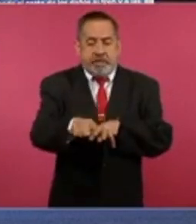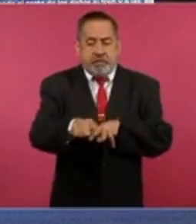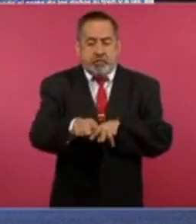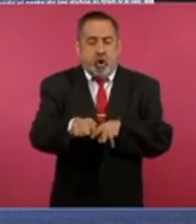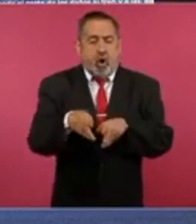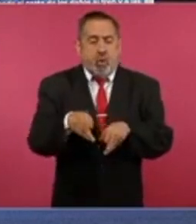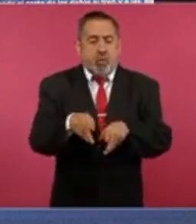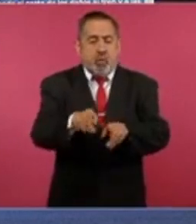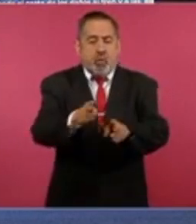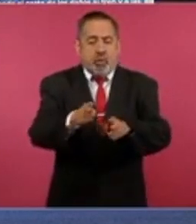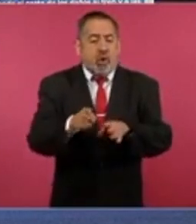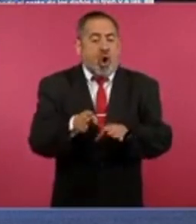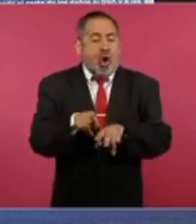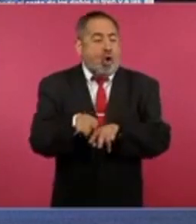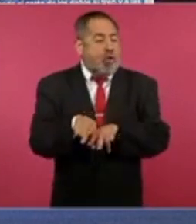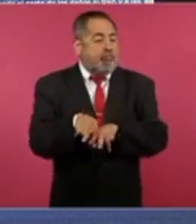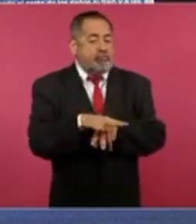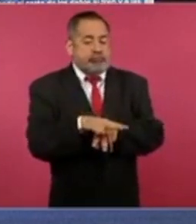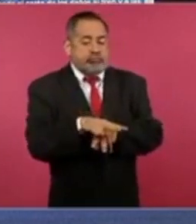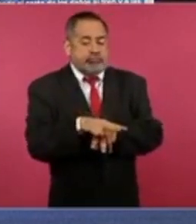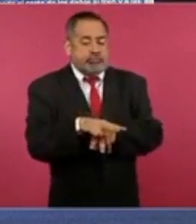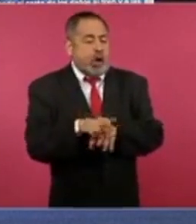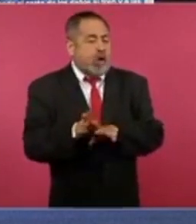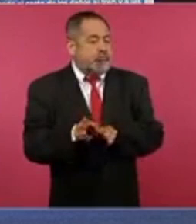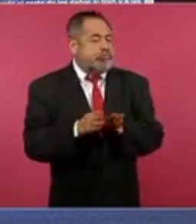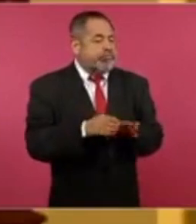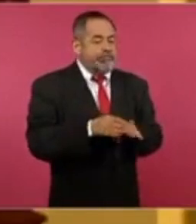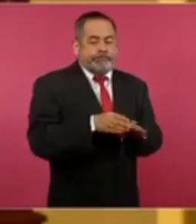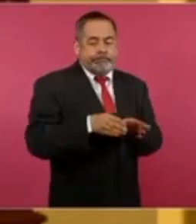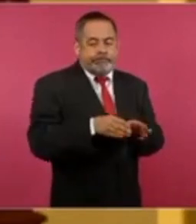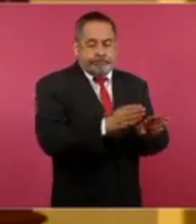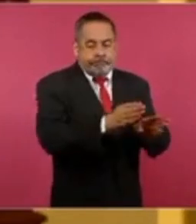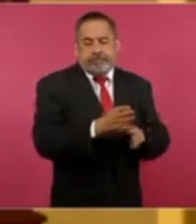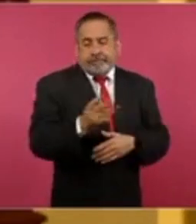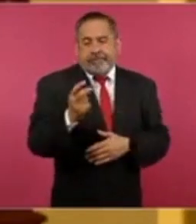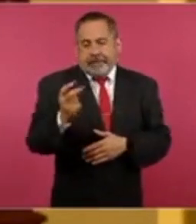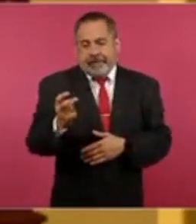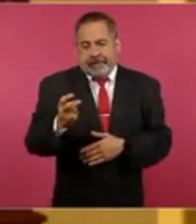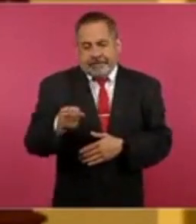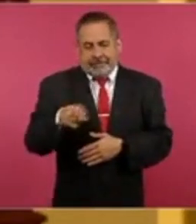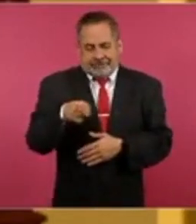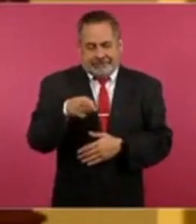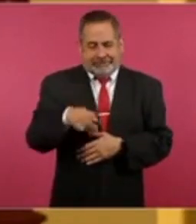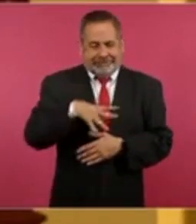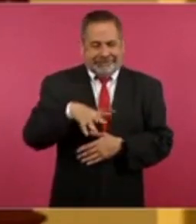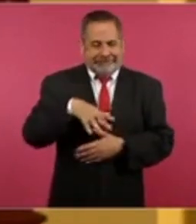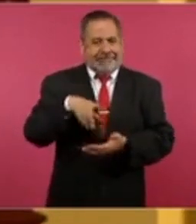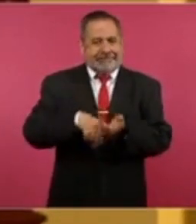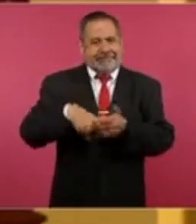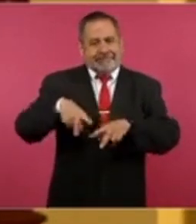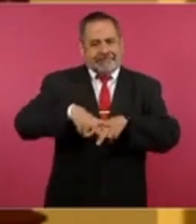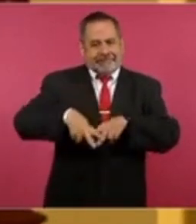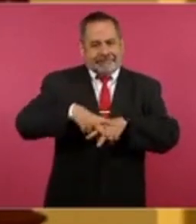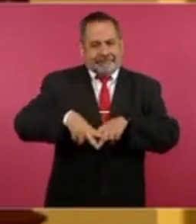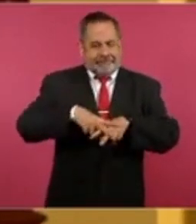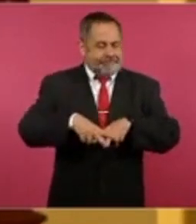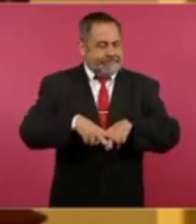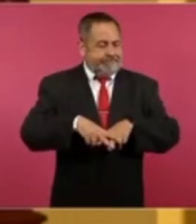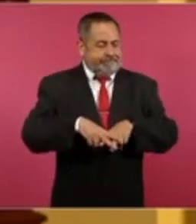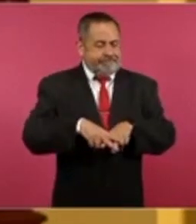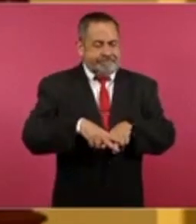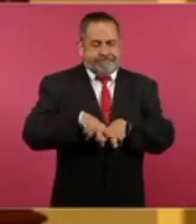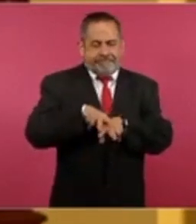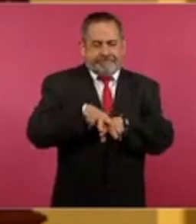su recorrido sin detenerse en la vía, o hacer un movimiento para que pueda entrar a